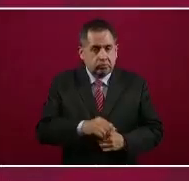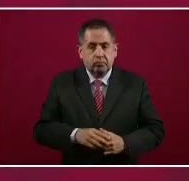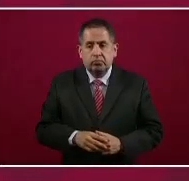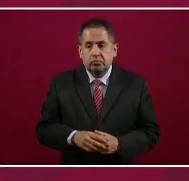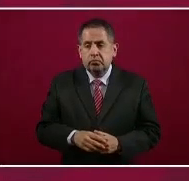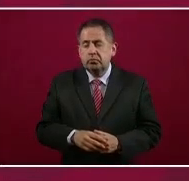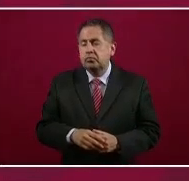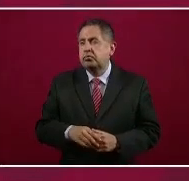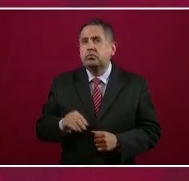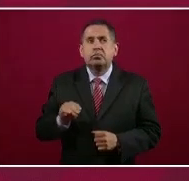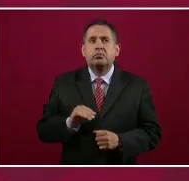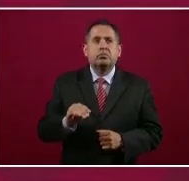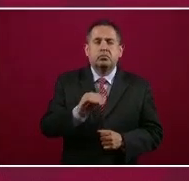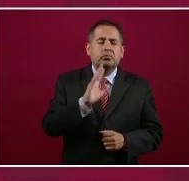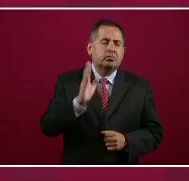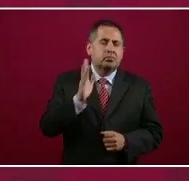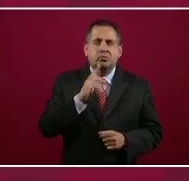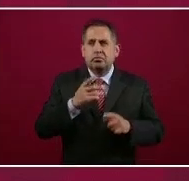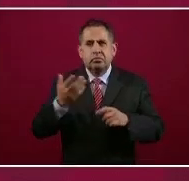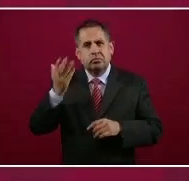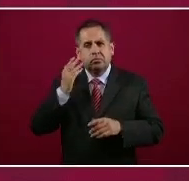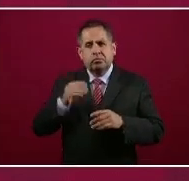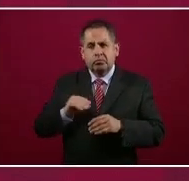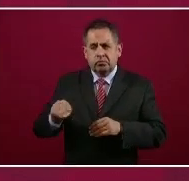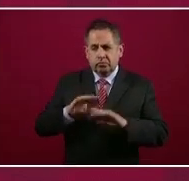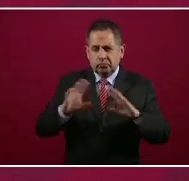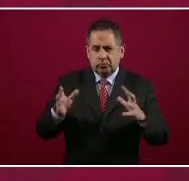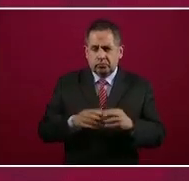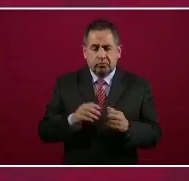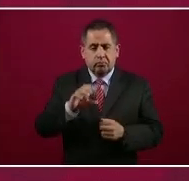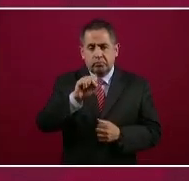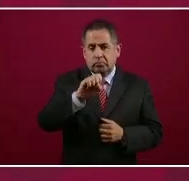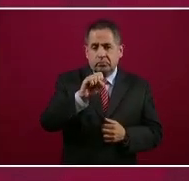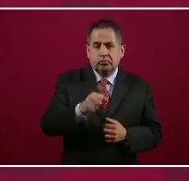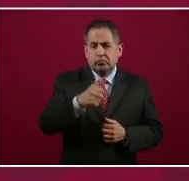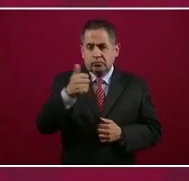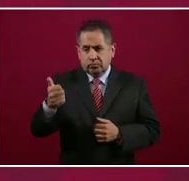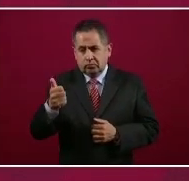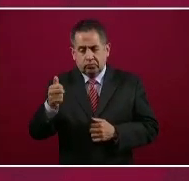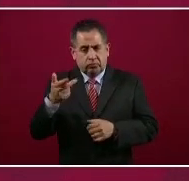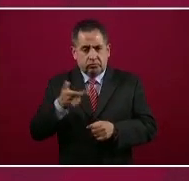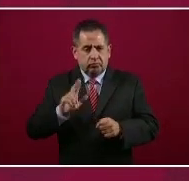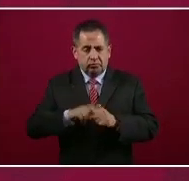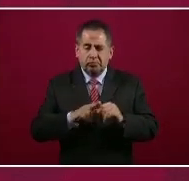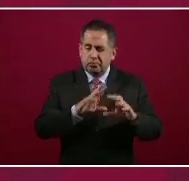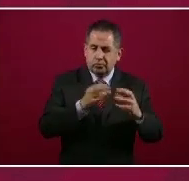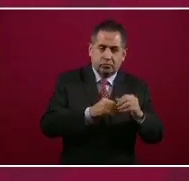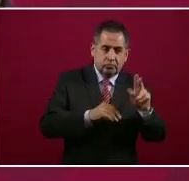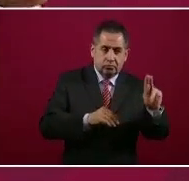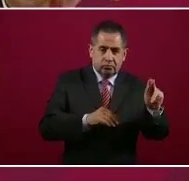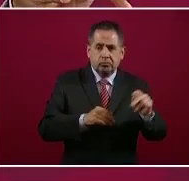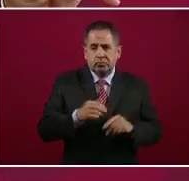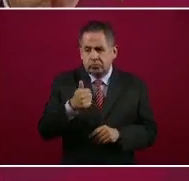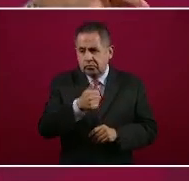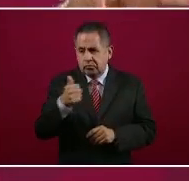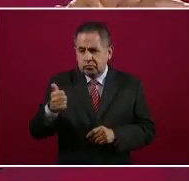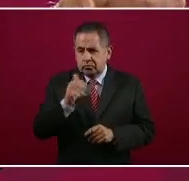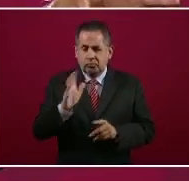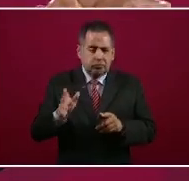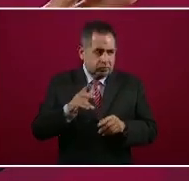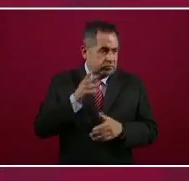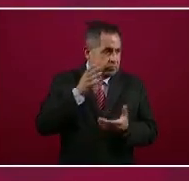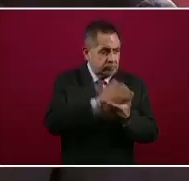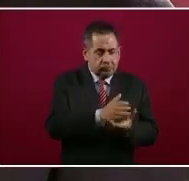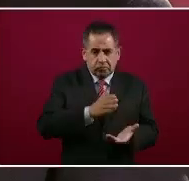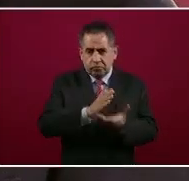recorridos visitados 66 hospitales de 80 que están ubicados en las zonas más